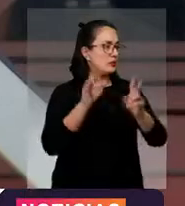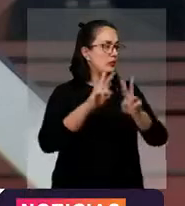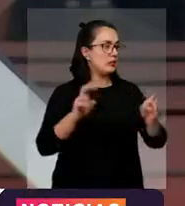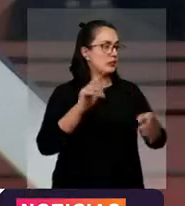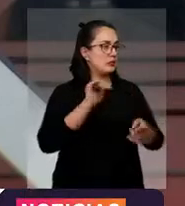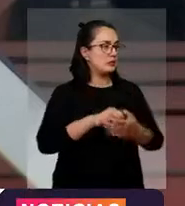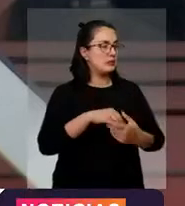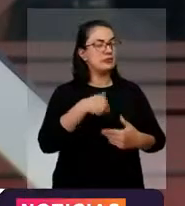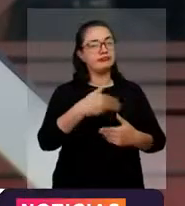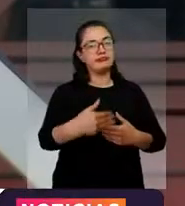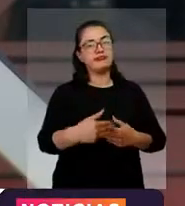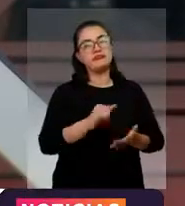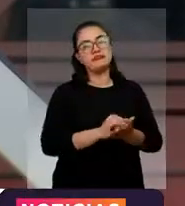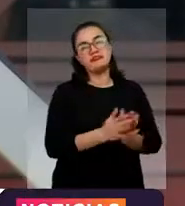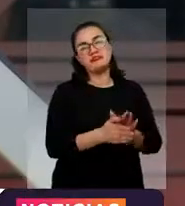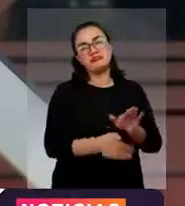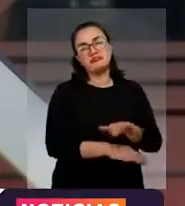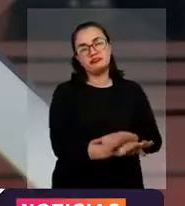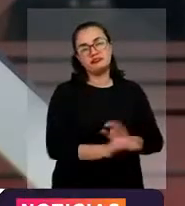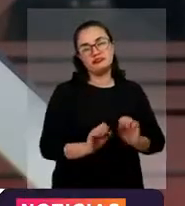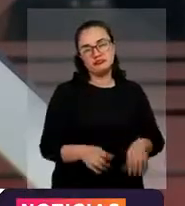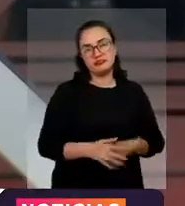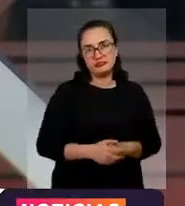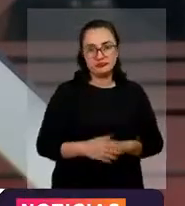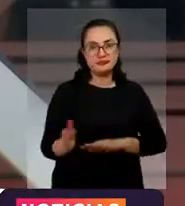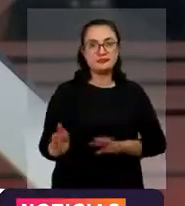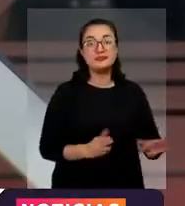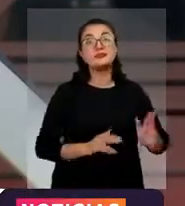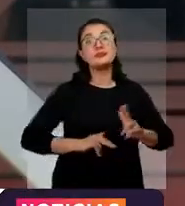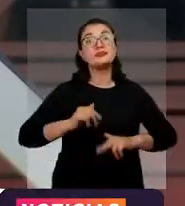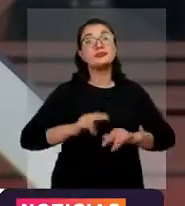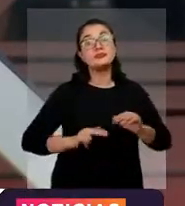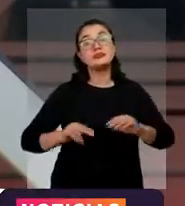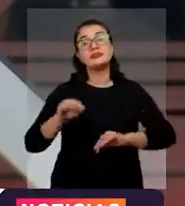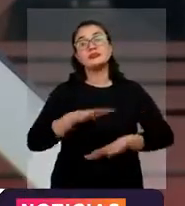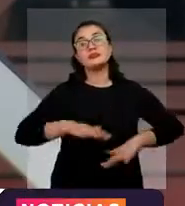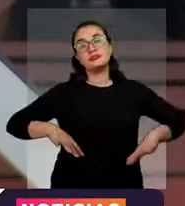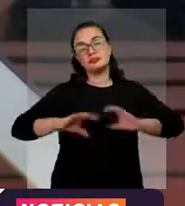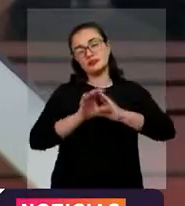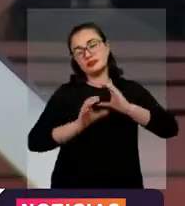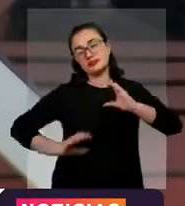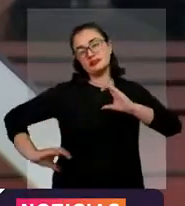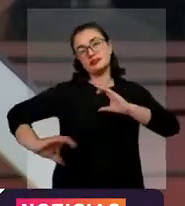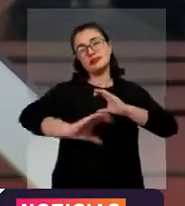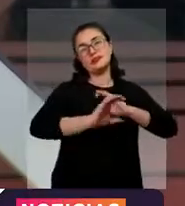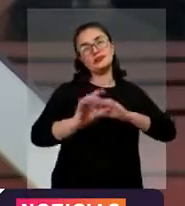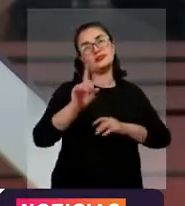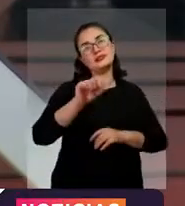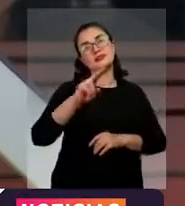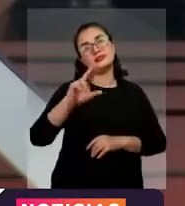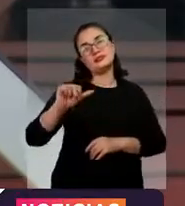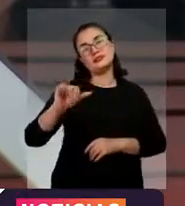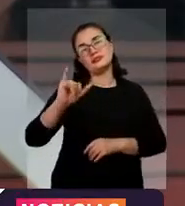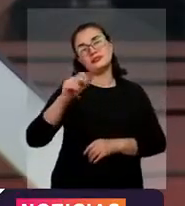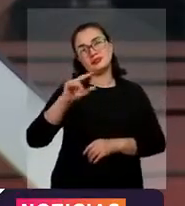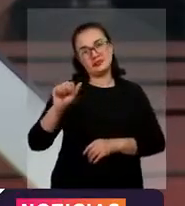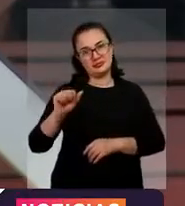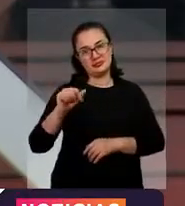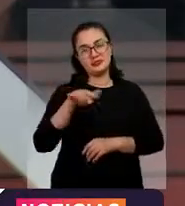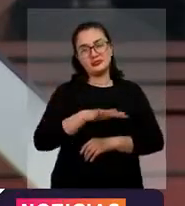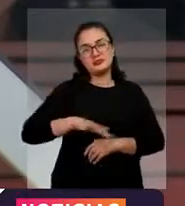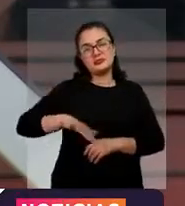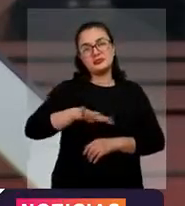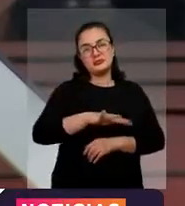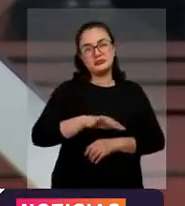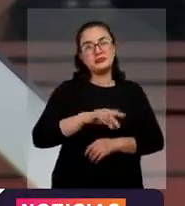y avanza la construcción de redes en el barrio santa ana de la localidad usaquén esta obra mitigará a las inundaciones de la